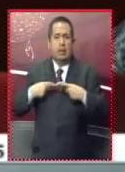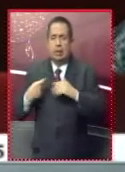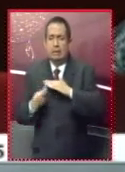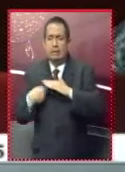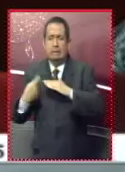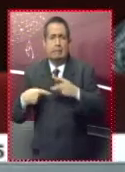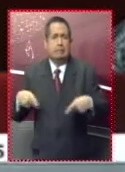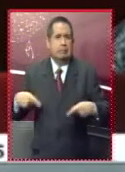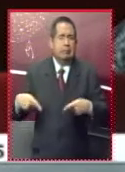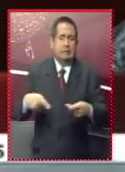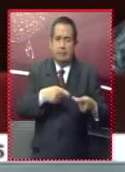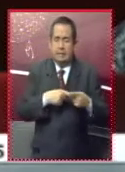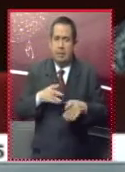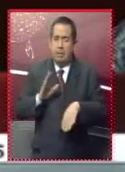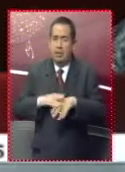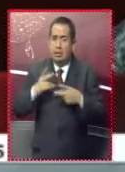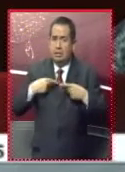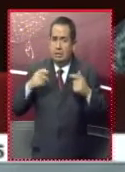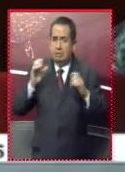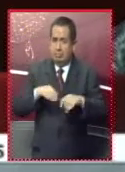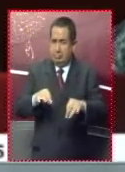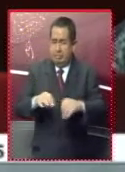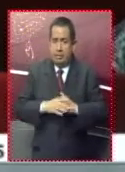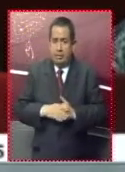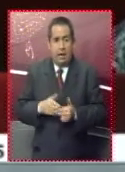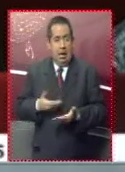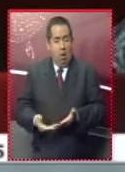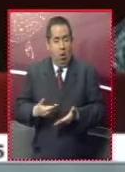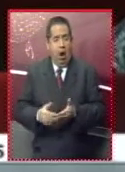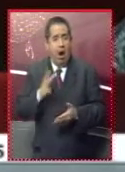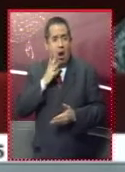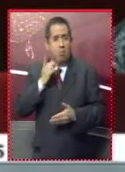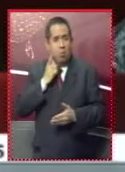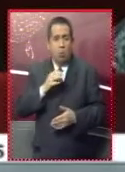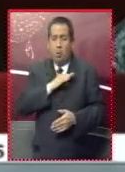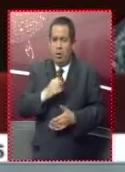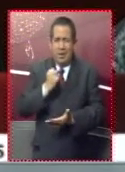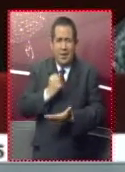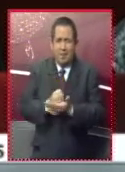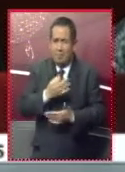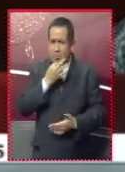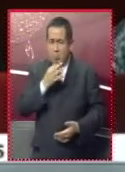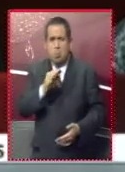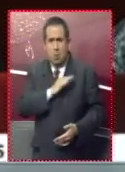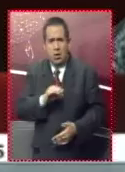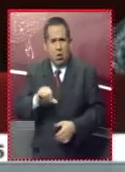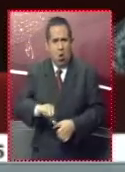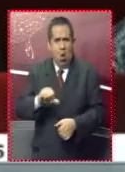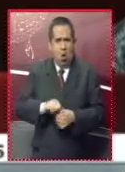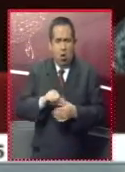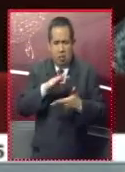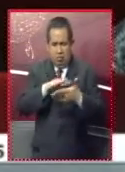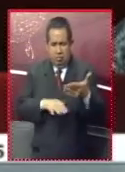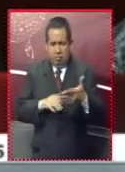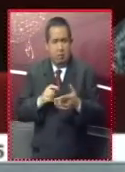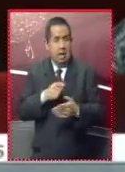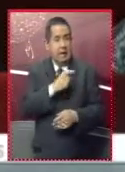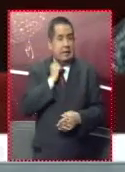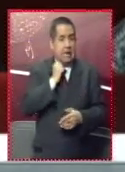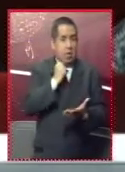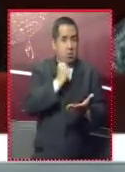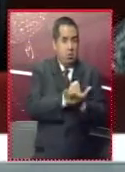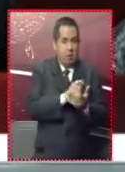el informal, esta Cámara puede aprobar de inmediato la minuta aprobada por el Senado